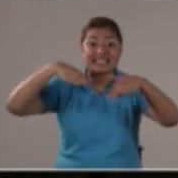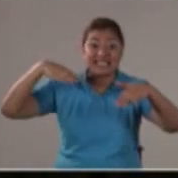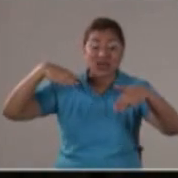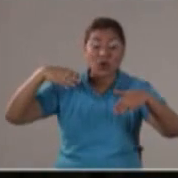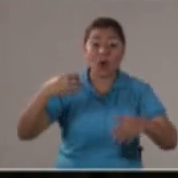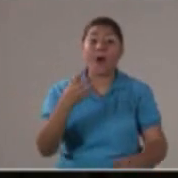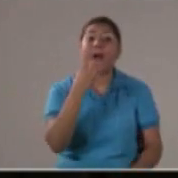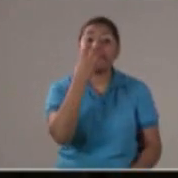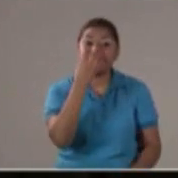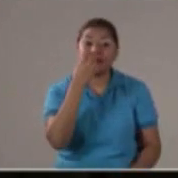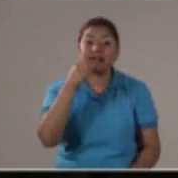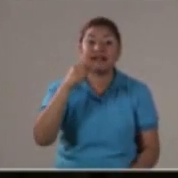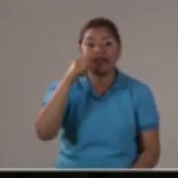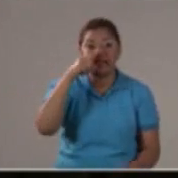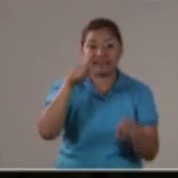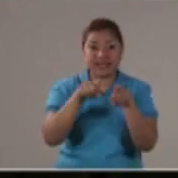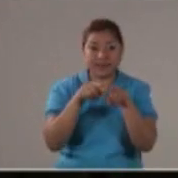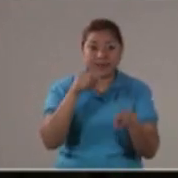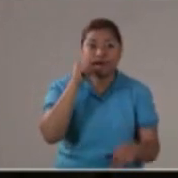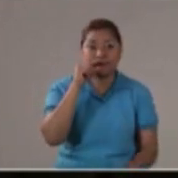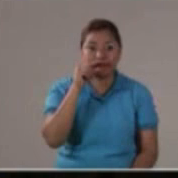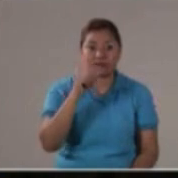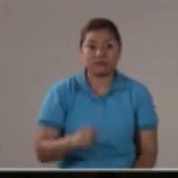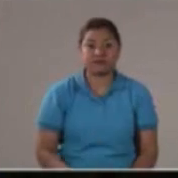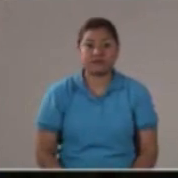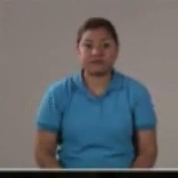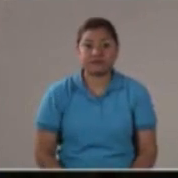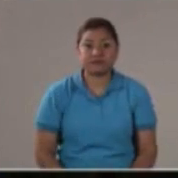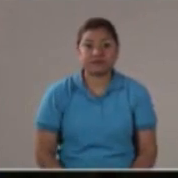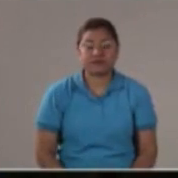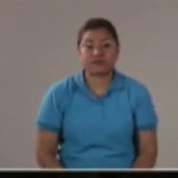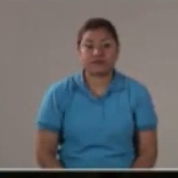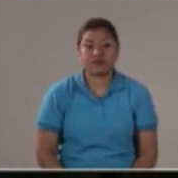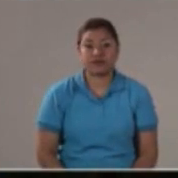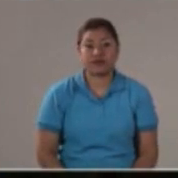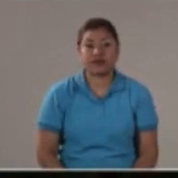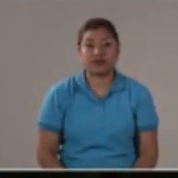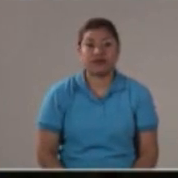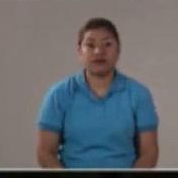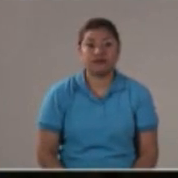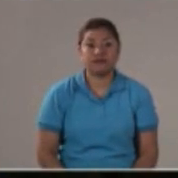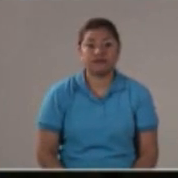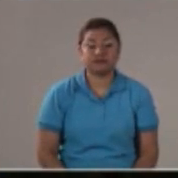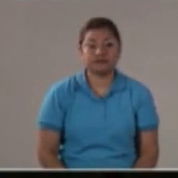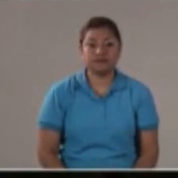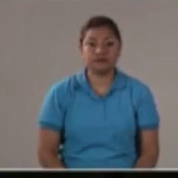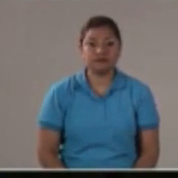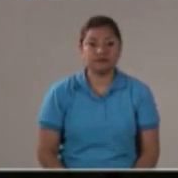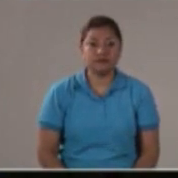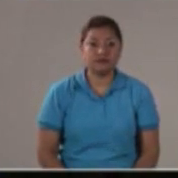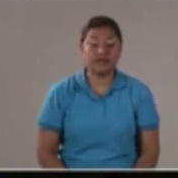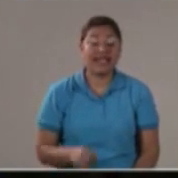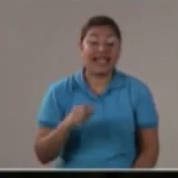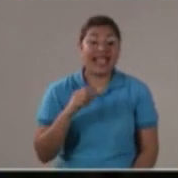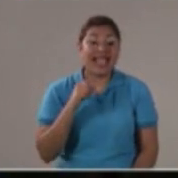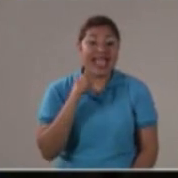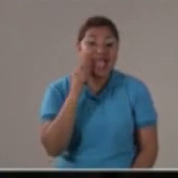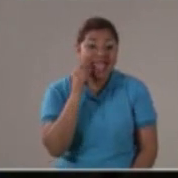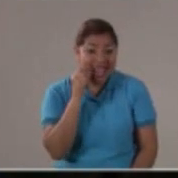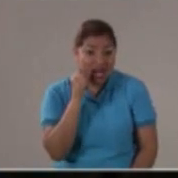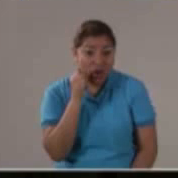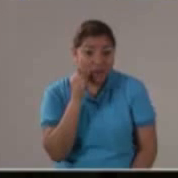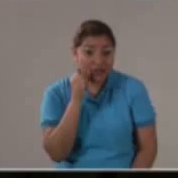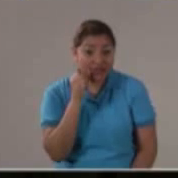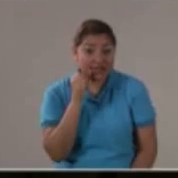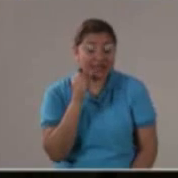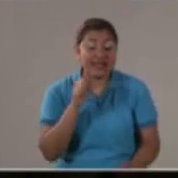Cena. Él sacó pan y vino. ¿Y qué más? Él era sacerdote del Dios